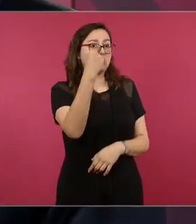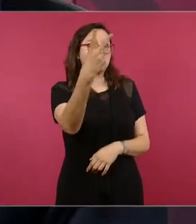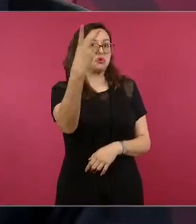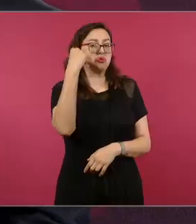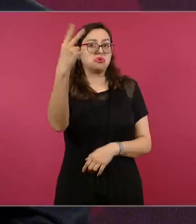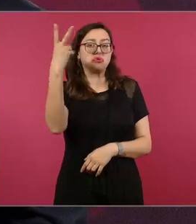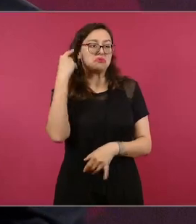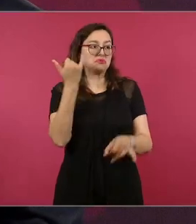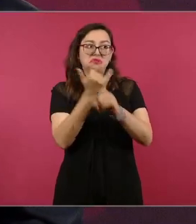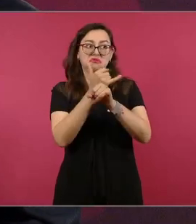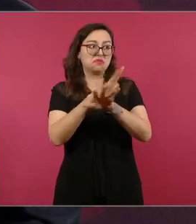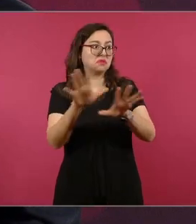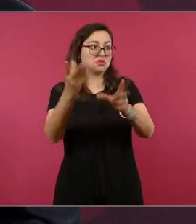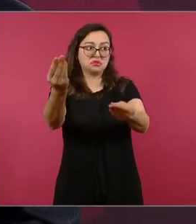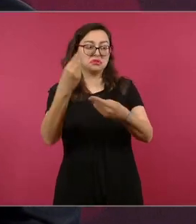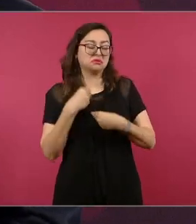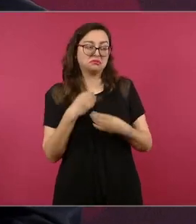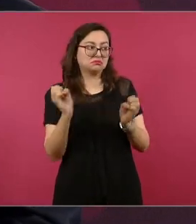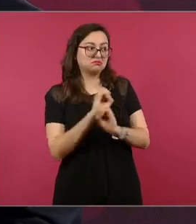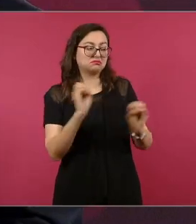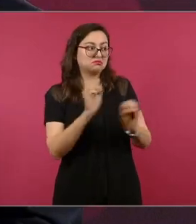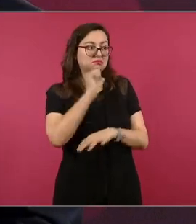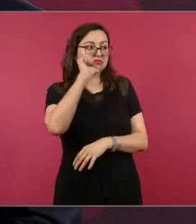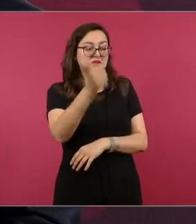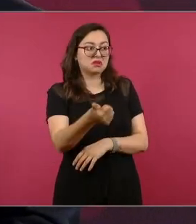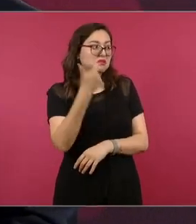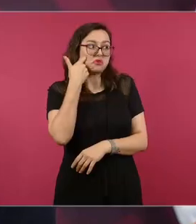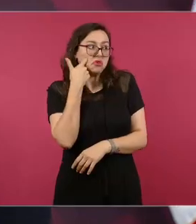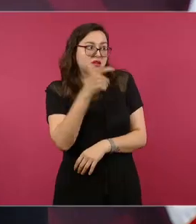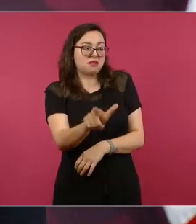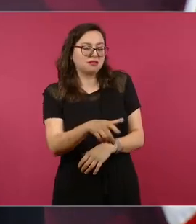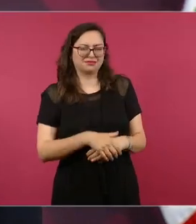¿cómo? ¿cómo que no te quieren dar información? no